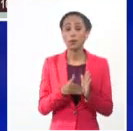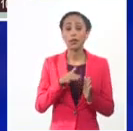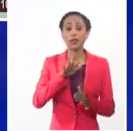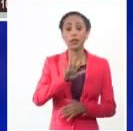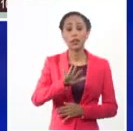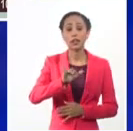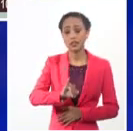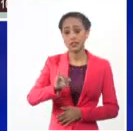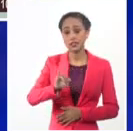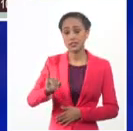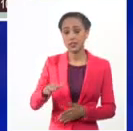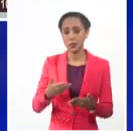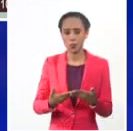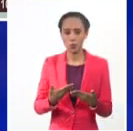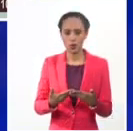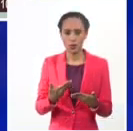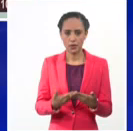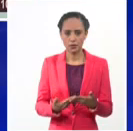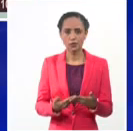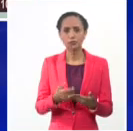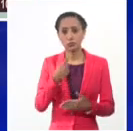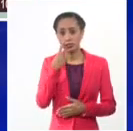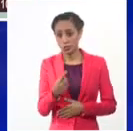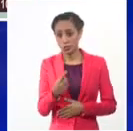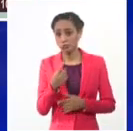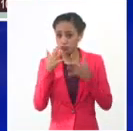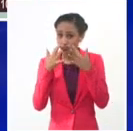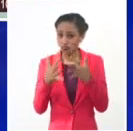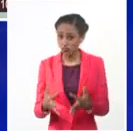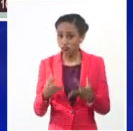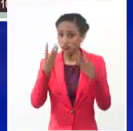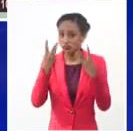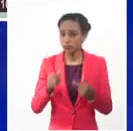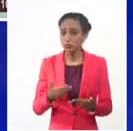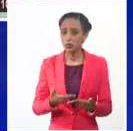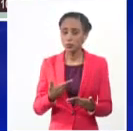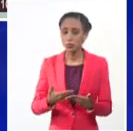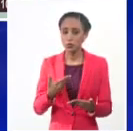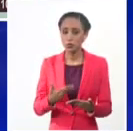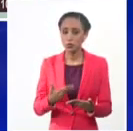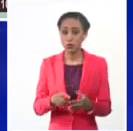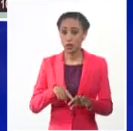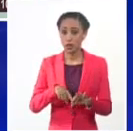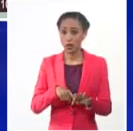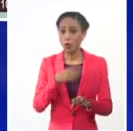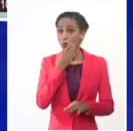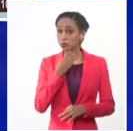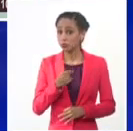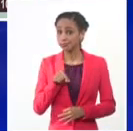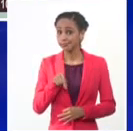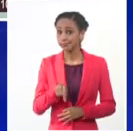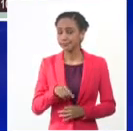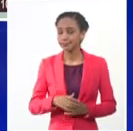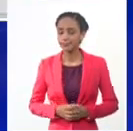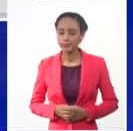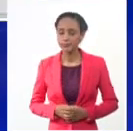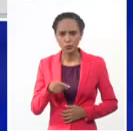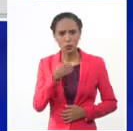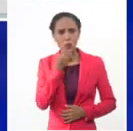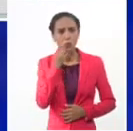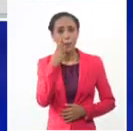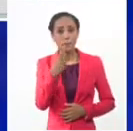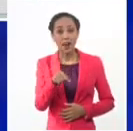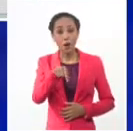2.566 muestras, que es una cifra importante para este territorio. El gráfico donde vemos la